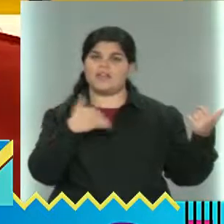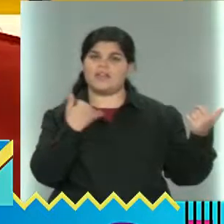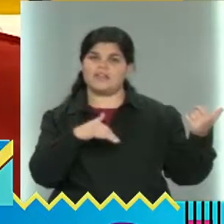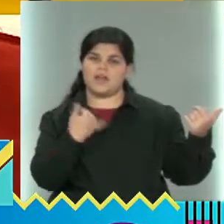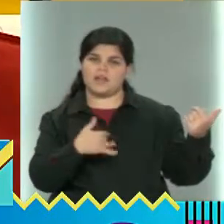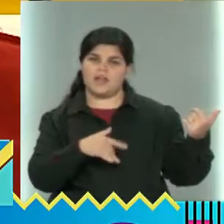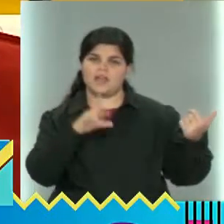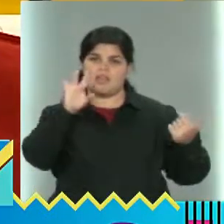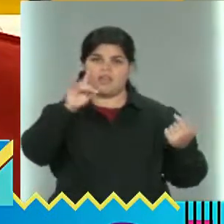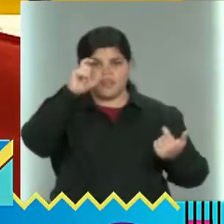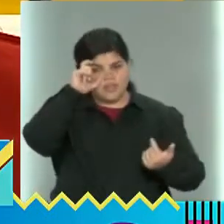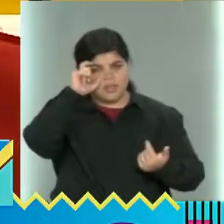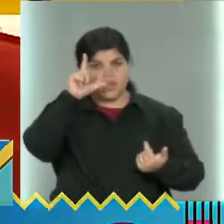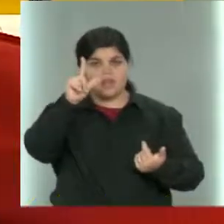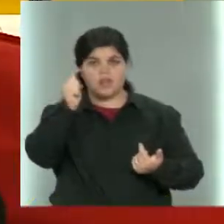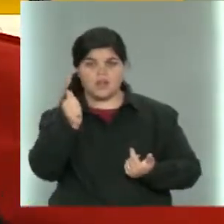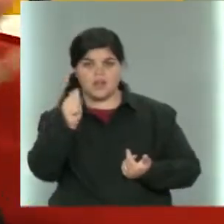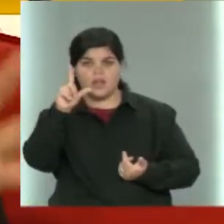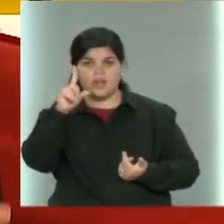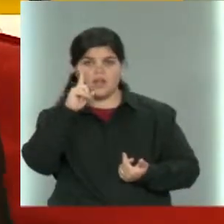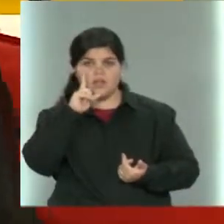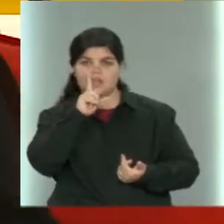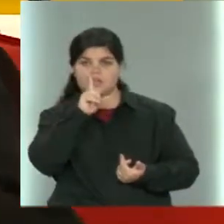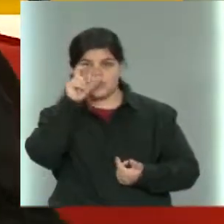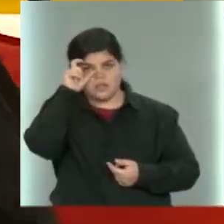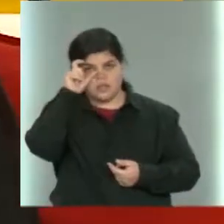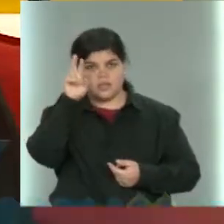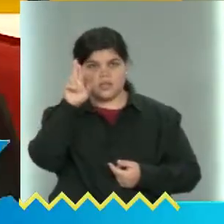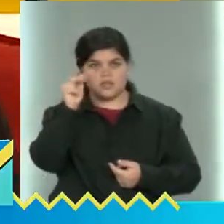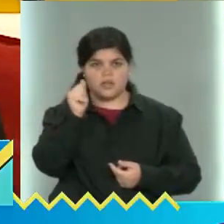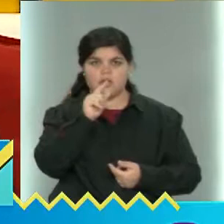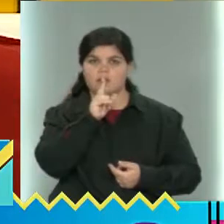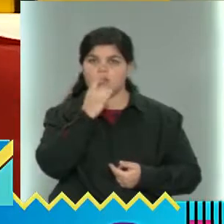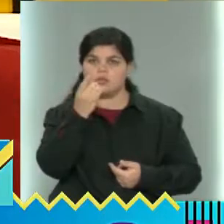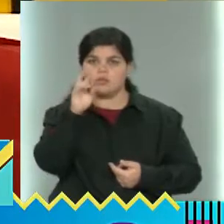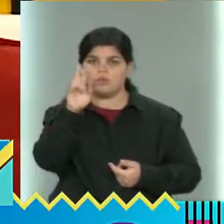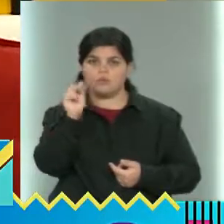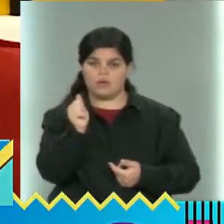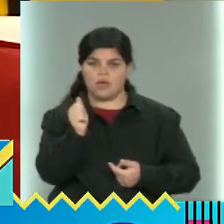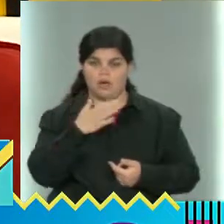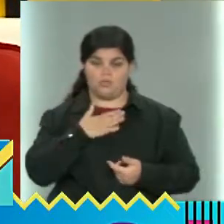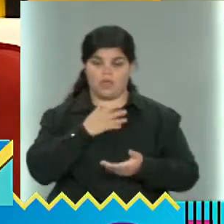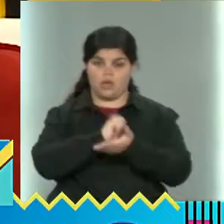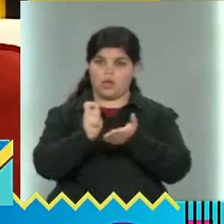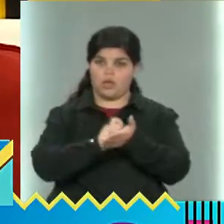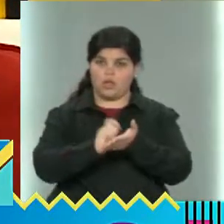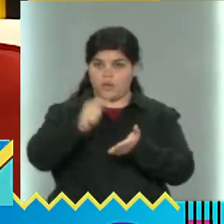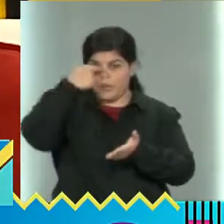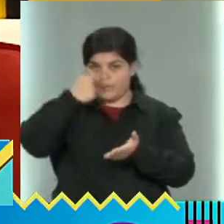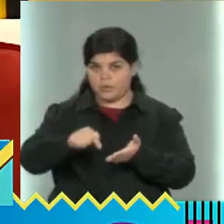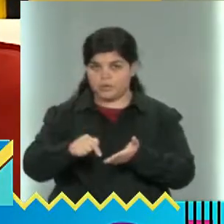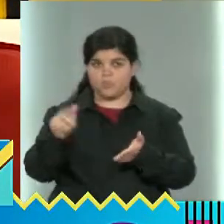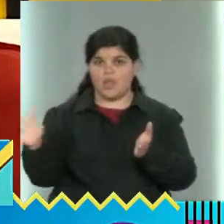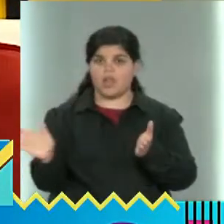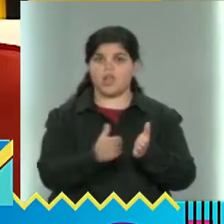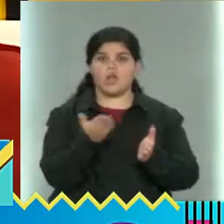un ensayo. Y es el único que hay, hasta donde yo sé, que toma la poesía completa de